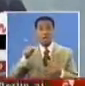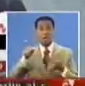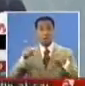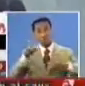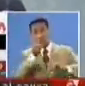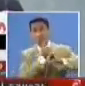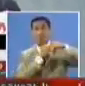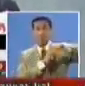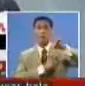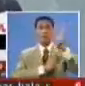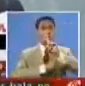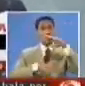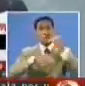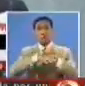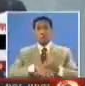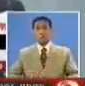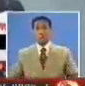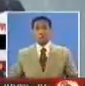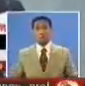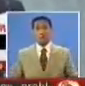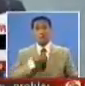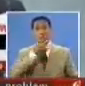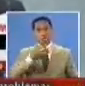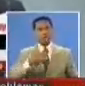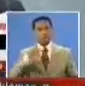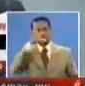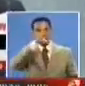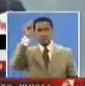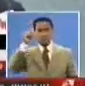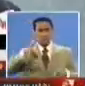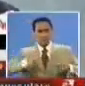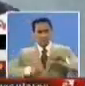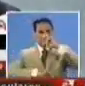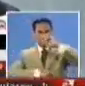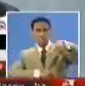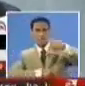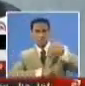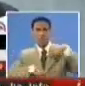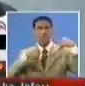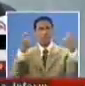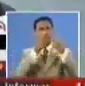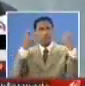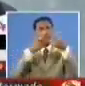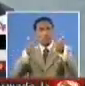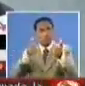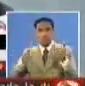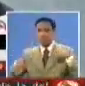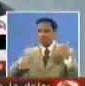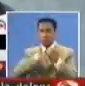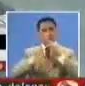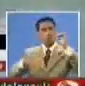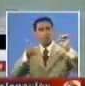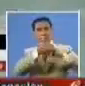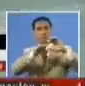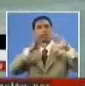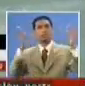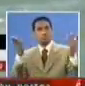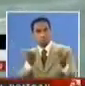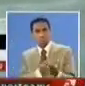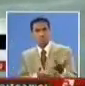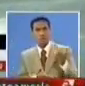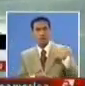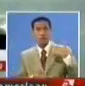apoyo aquí de Venezuela también, y bueno, si Dios quiere, el año que viene vamos a tener un evento al nivel mundial, Professional